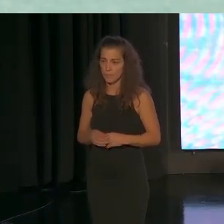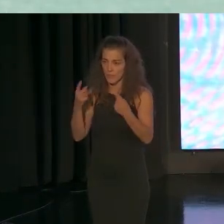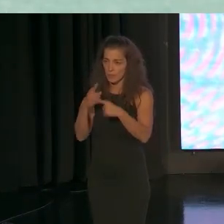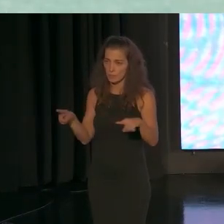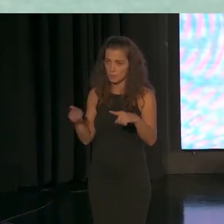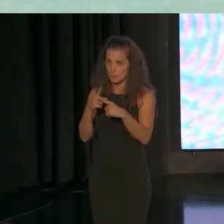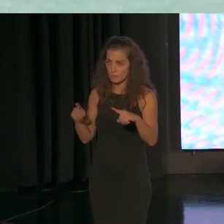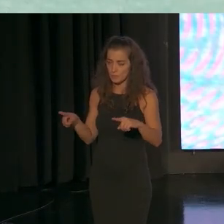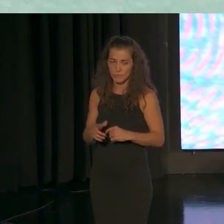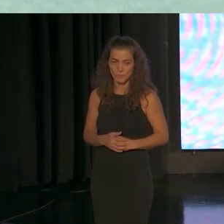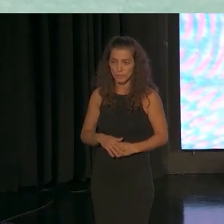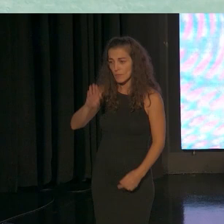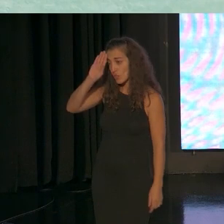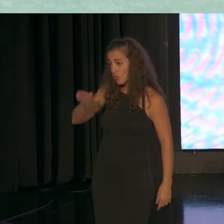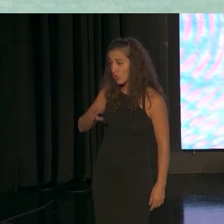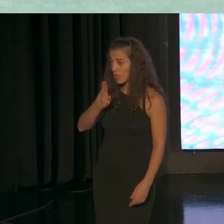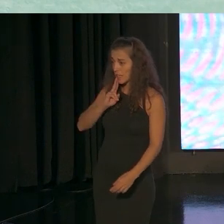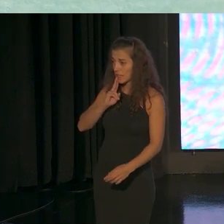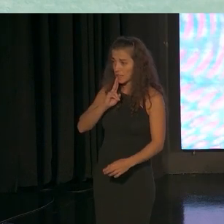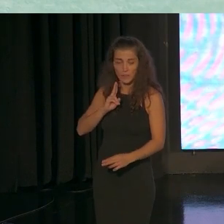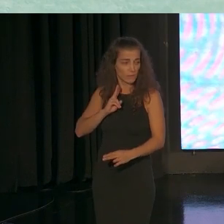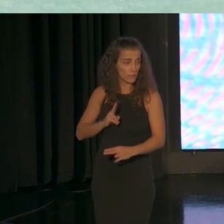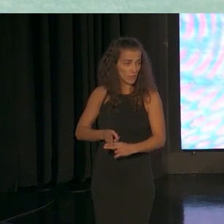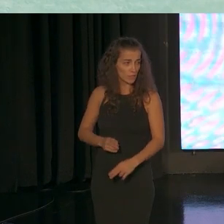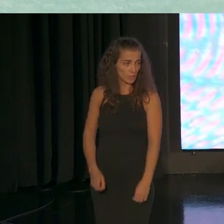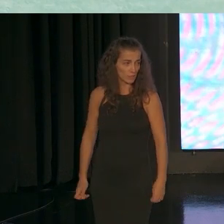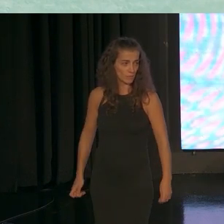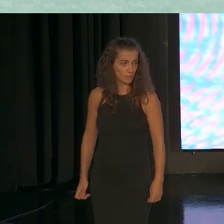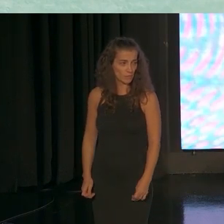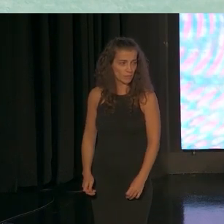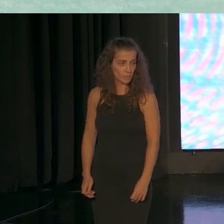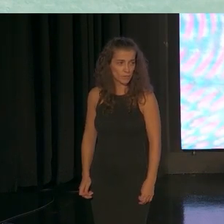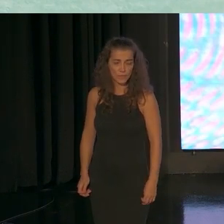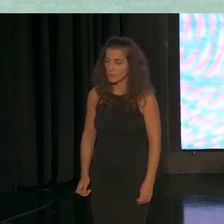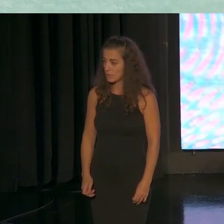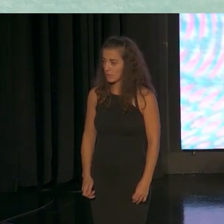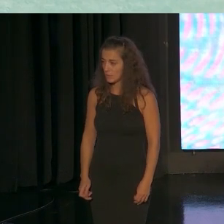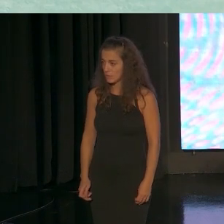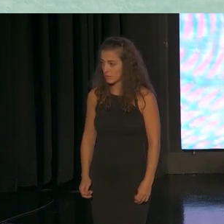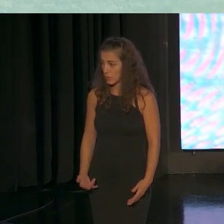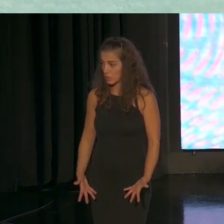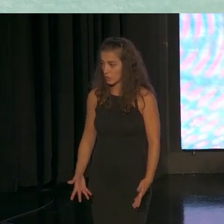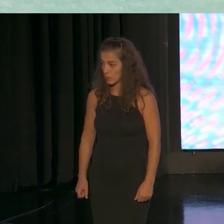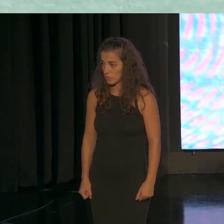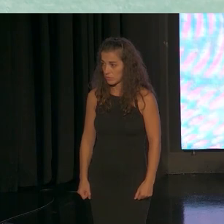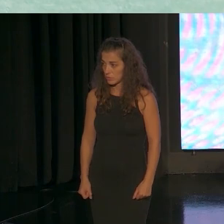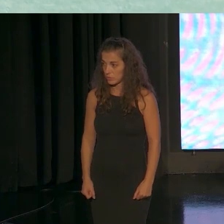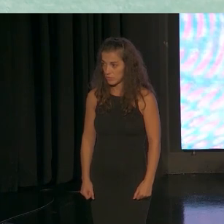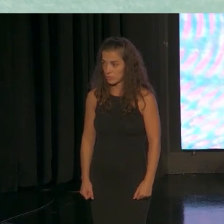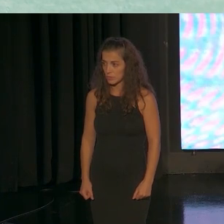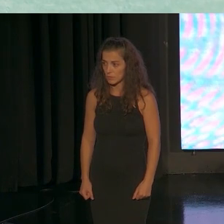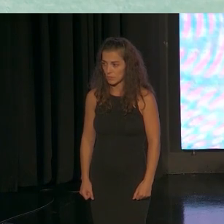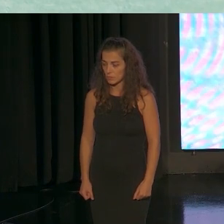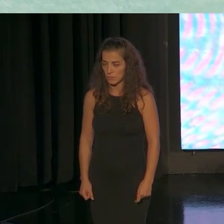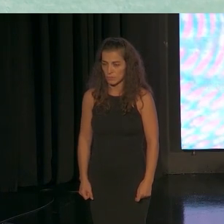vídeo Hola Me llamo Miguel Jesús Tengo 9 años mi hermano se llama benab